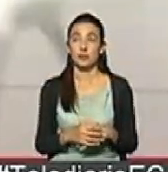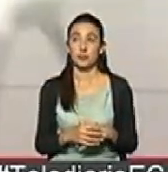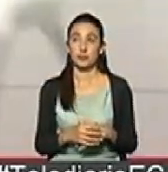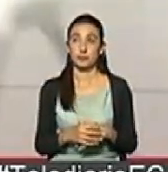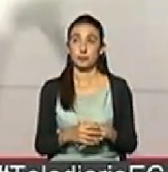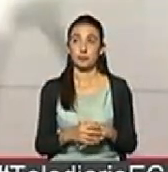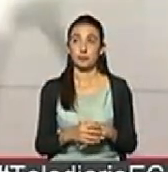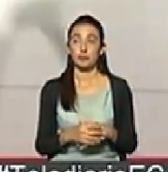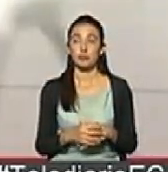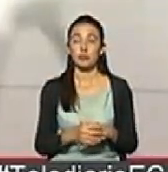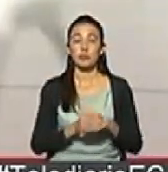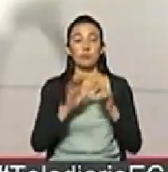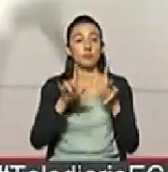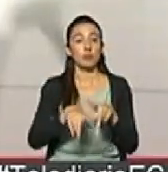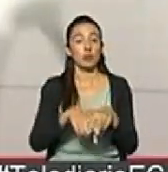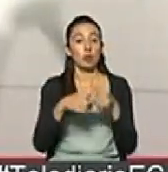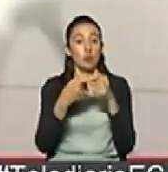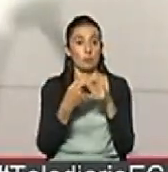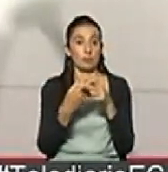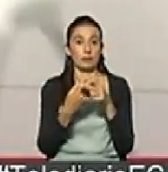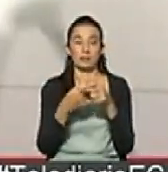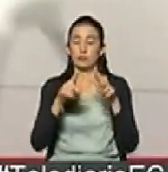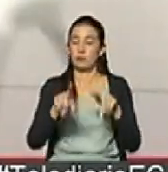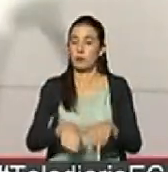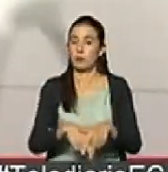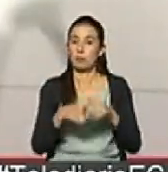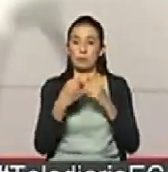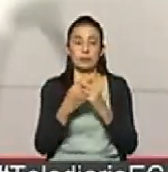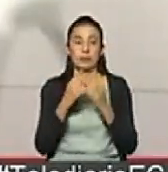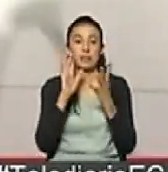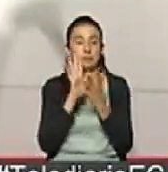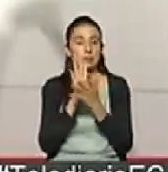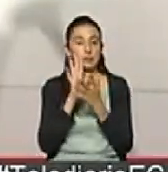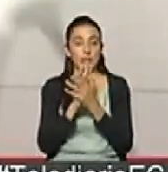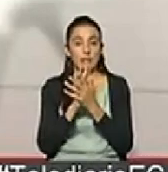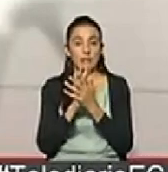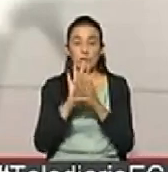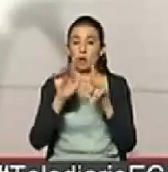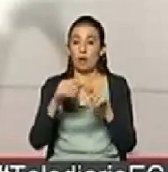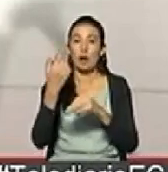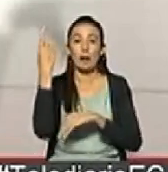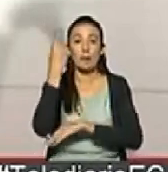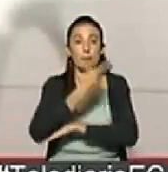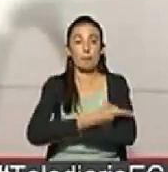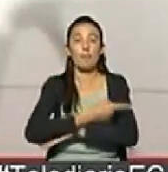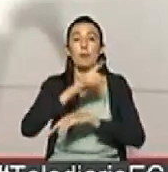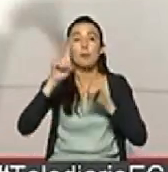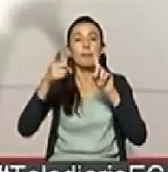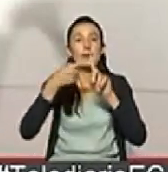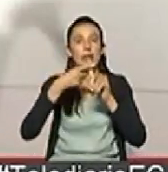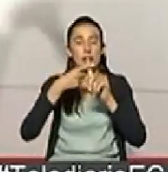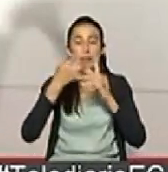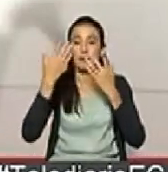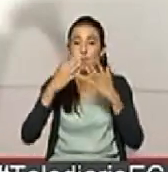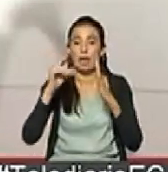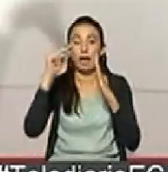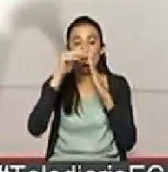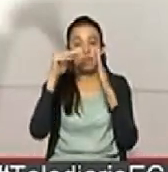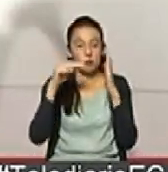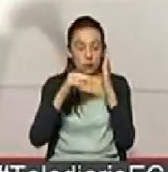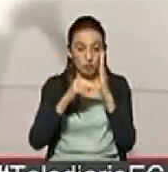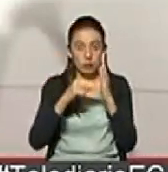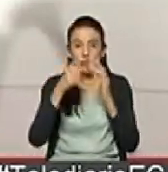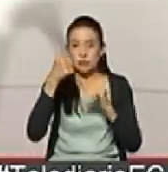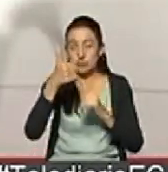nada, comenzar a ganar el año desde el primer día. Desde que van poniendo el pie en la institución educativa, tener la mejor de las